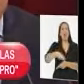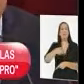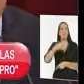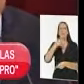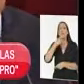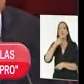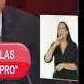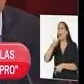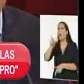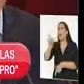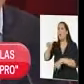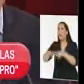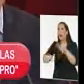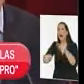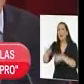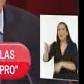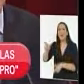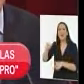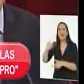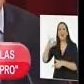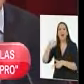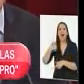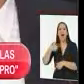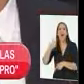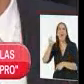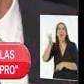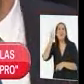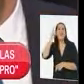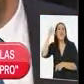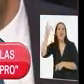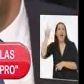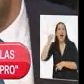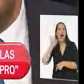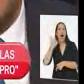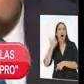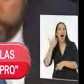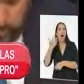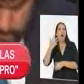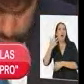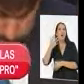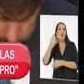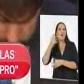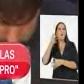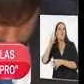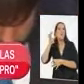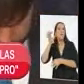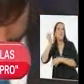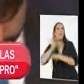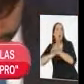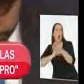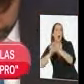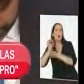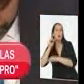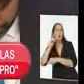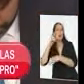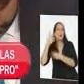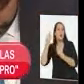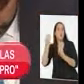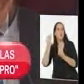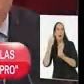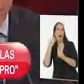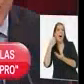tanta eficiencia? Por supuesto que las elecciones naturalmente tensan la relación, el Congreso baja su